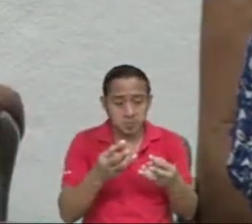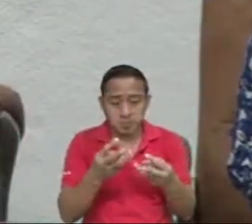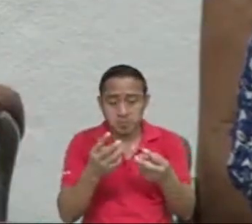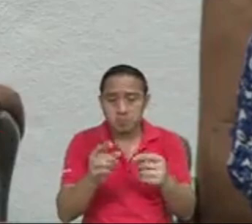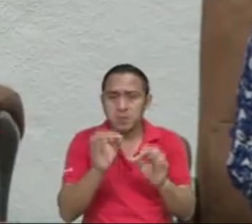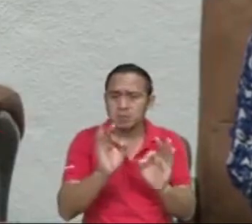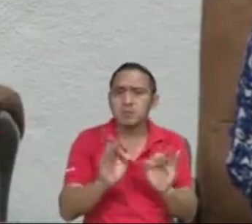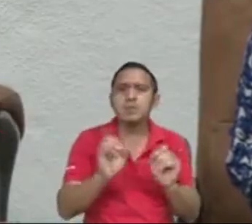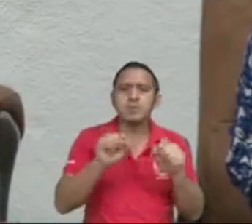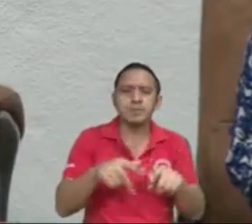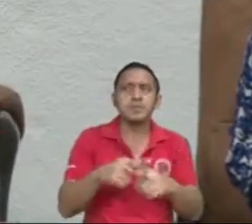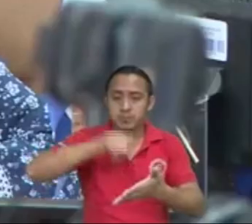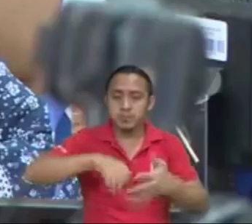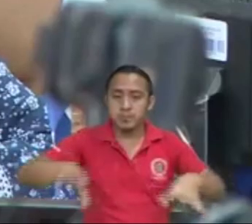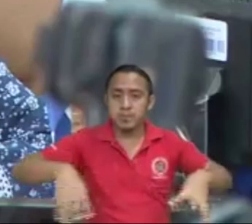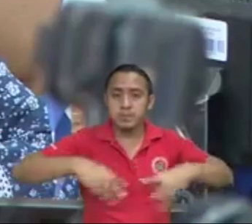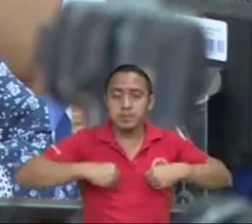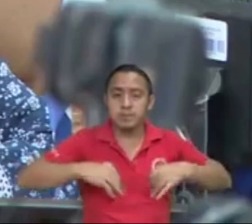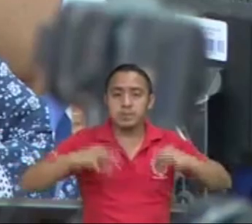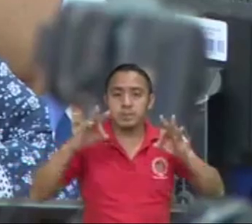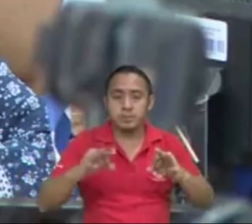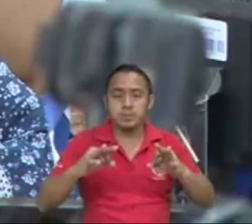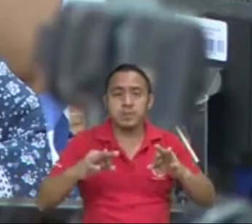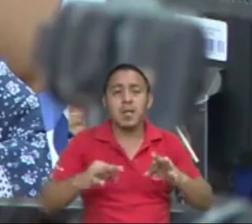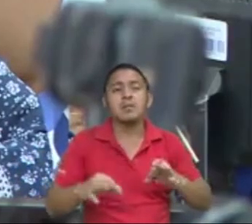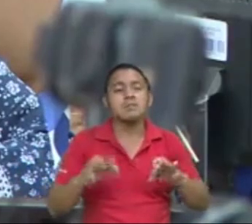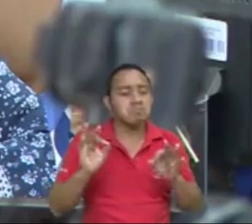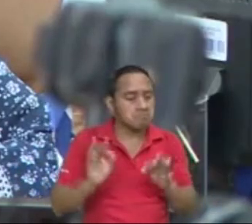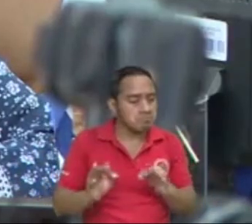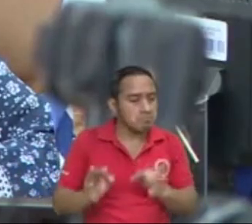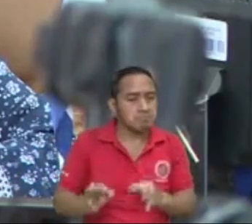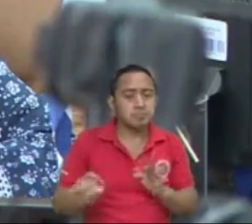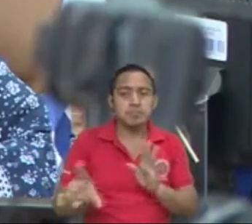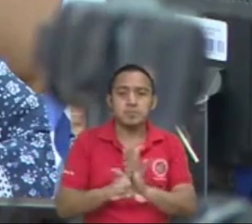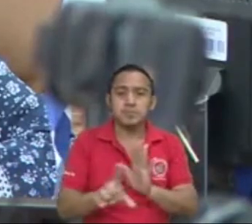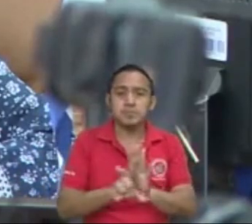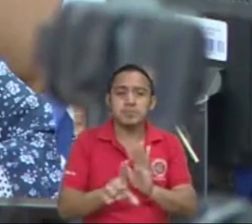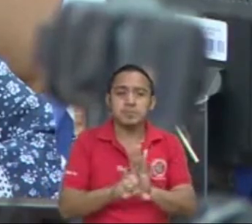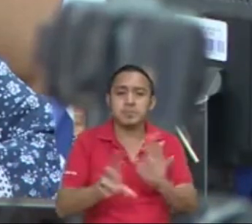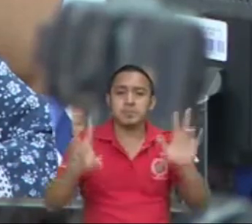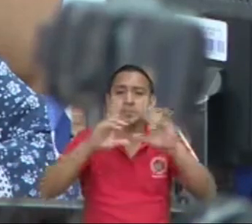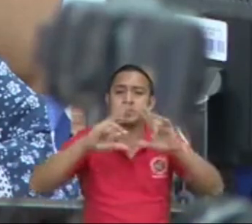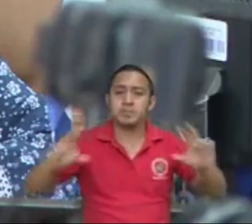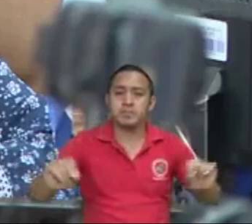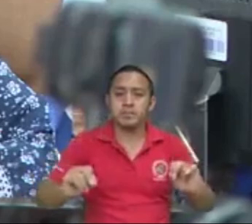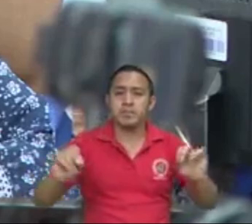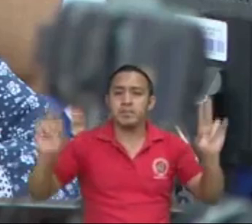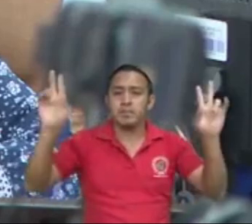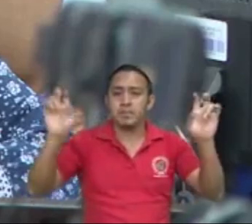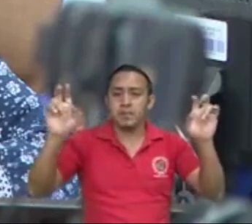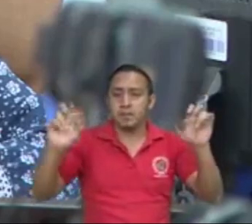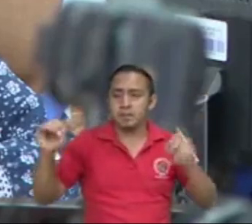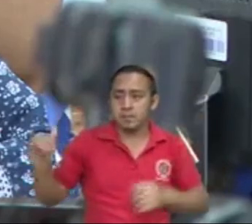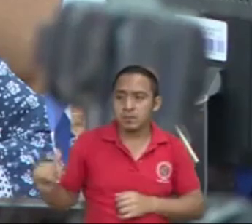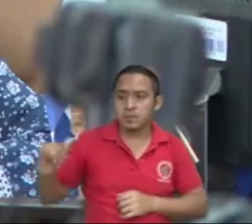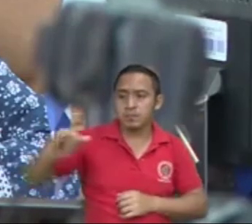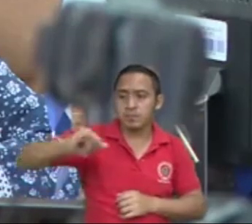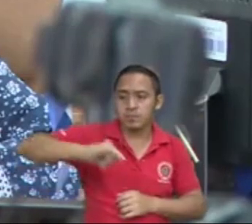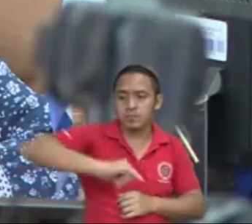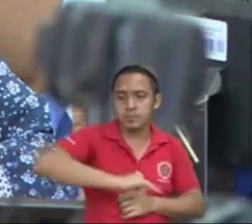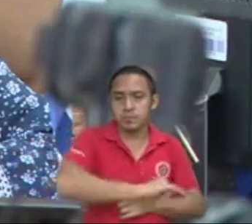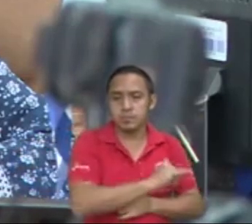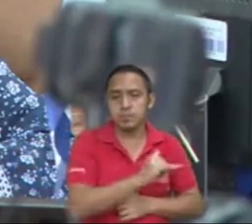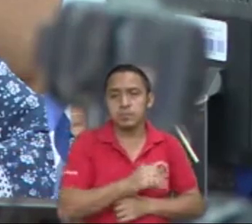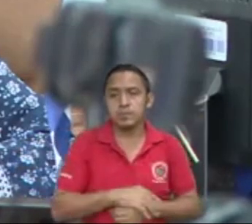Civil Internacional. Adecuará el marco jurídico nicaragüense en la materia de transporte